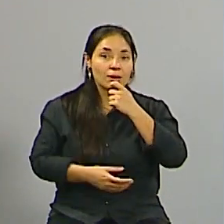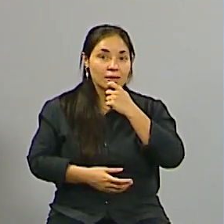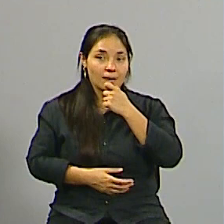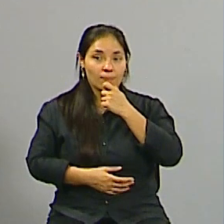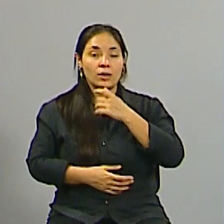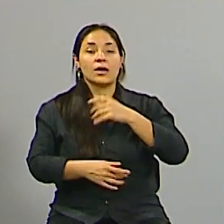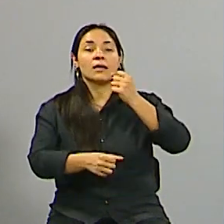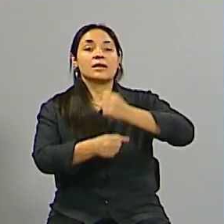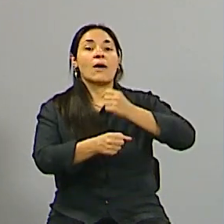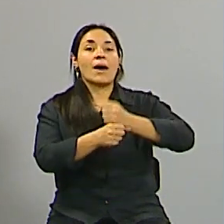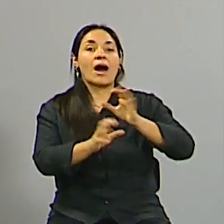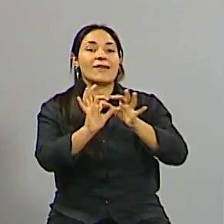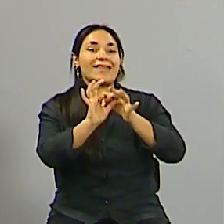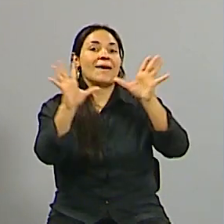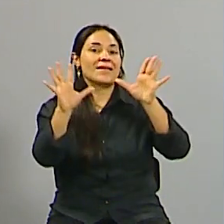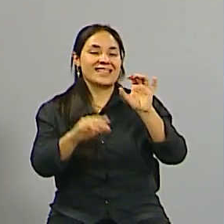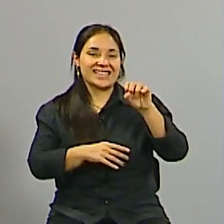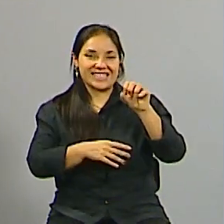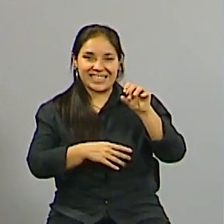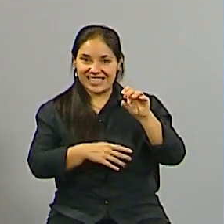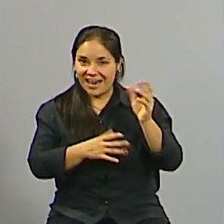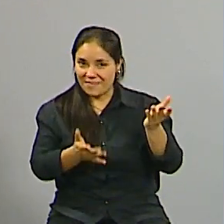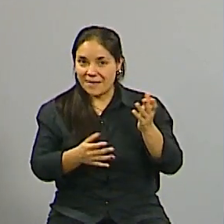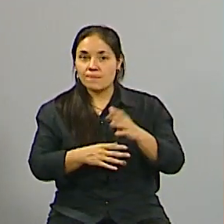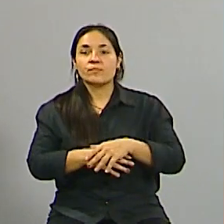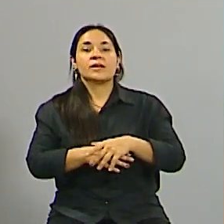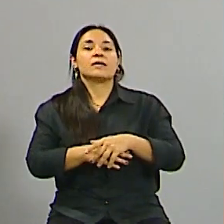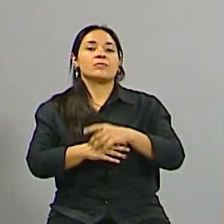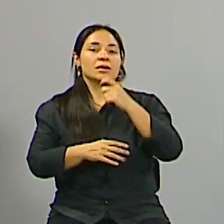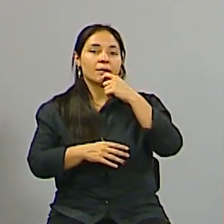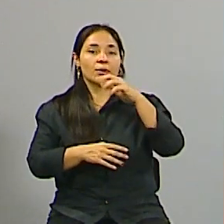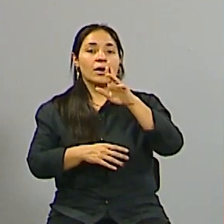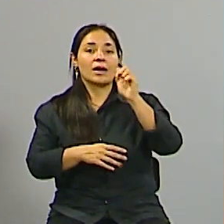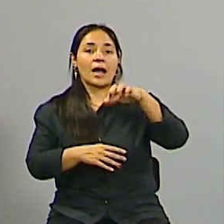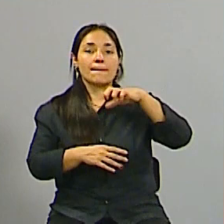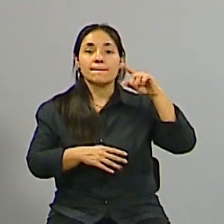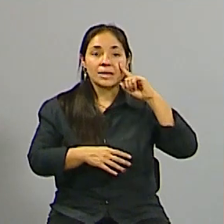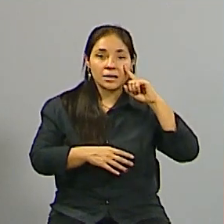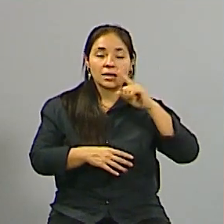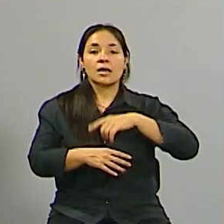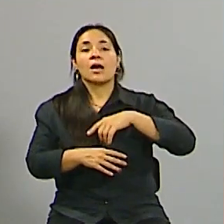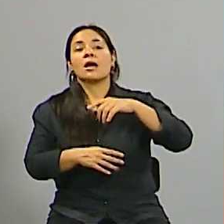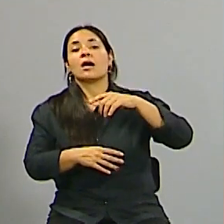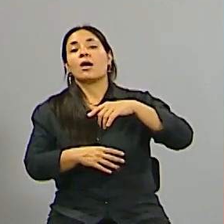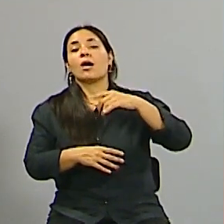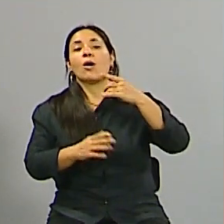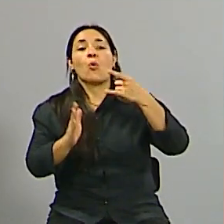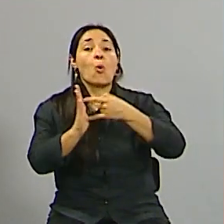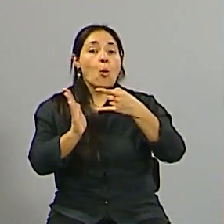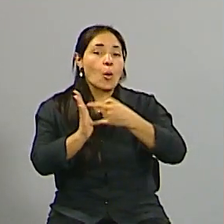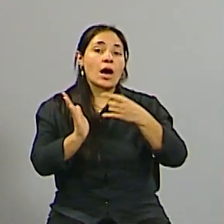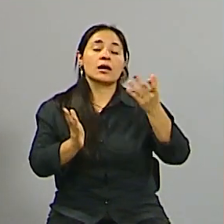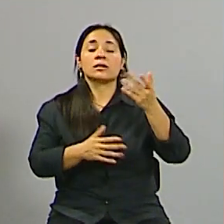los trabajadores independientes. Sí. Trabajador de Rappi, trabajador de Uber, trabajador de Globo, es decir, todos